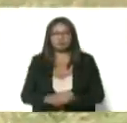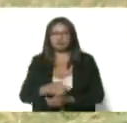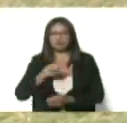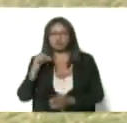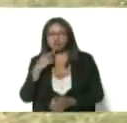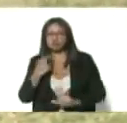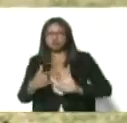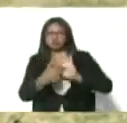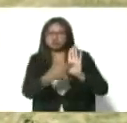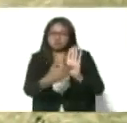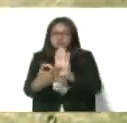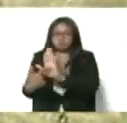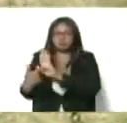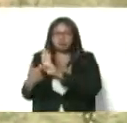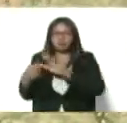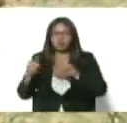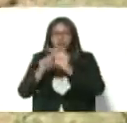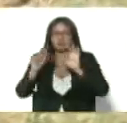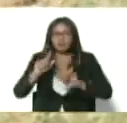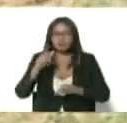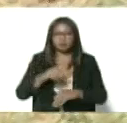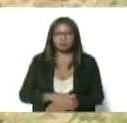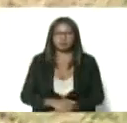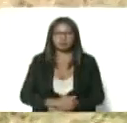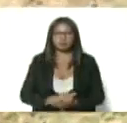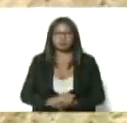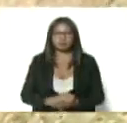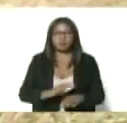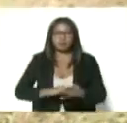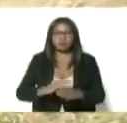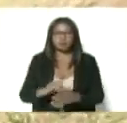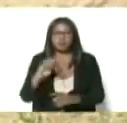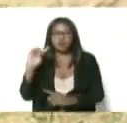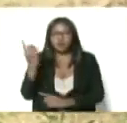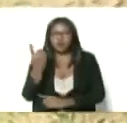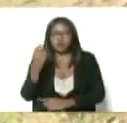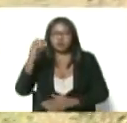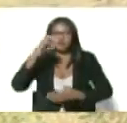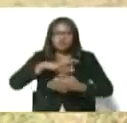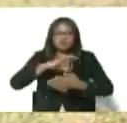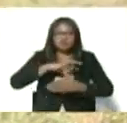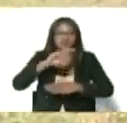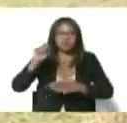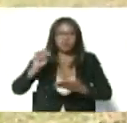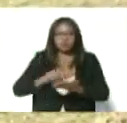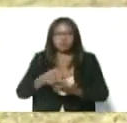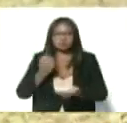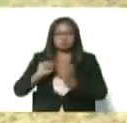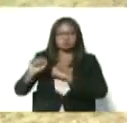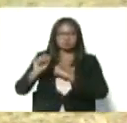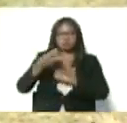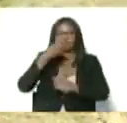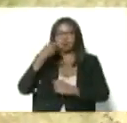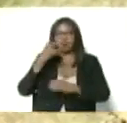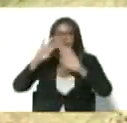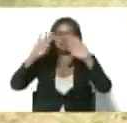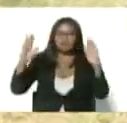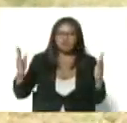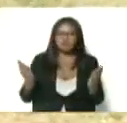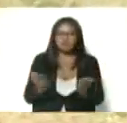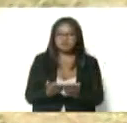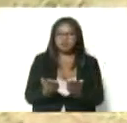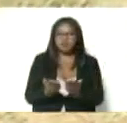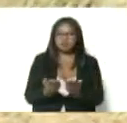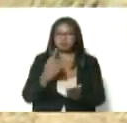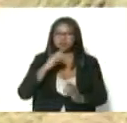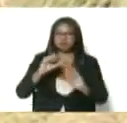comandante jefe a nivel mundial porque somos el único fondo nacional antidrogas a nivel mundial se